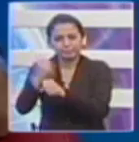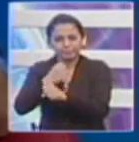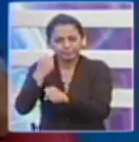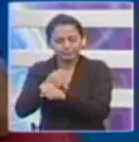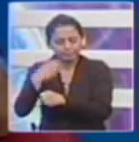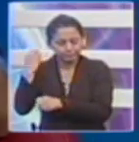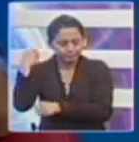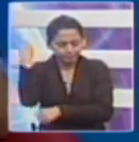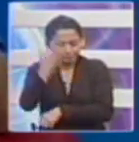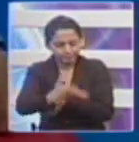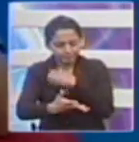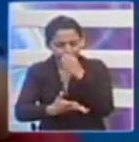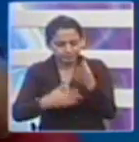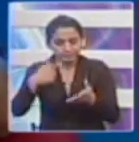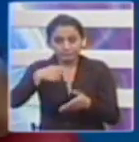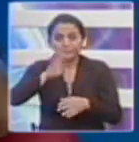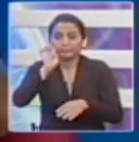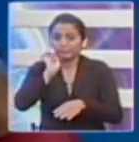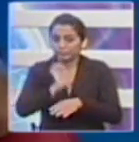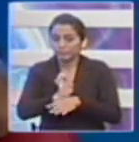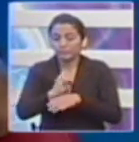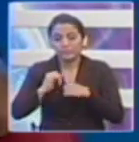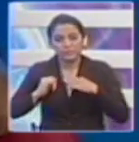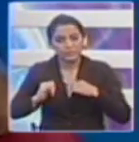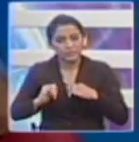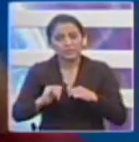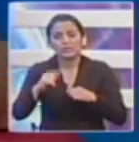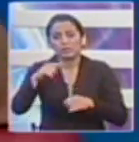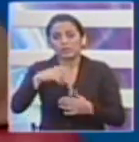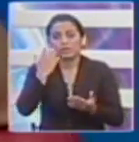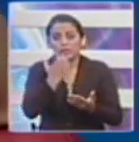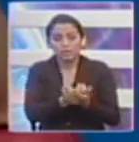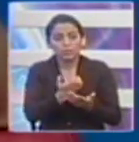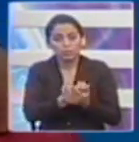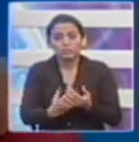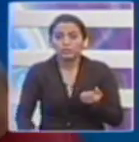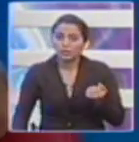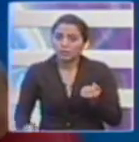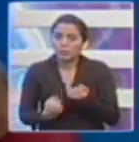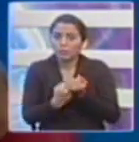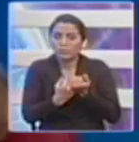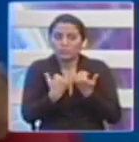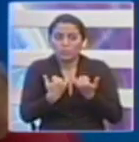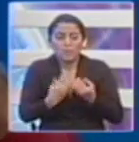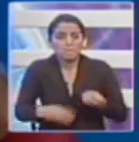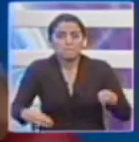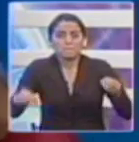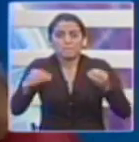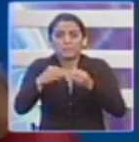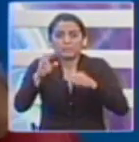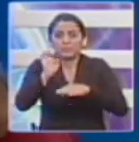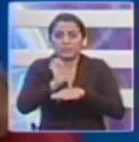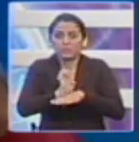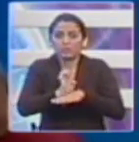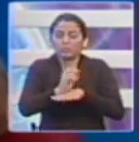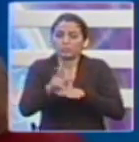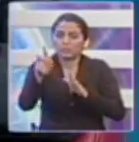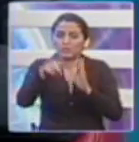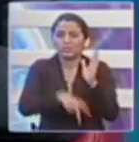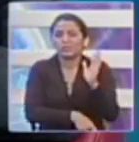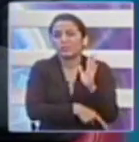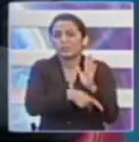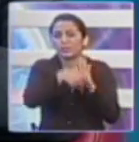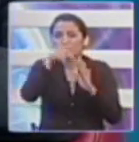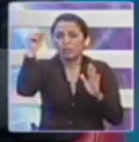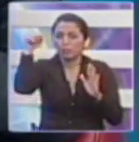no fue reconocido en su momento, seguimos siendo la segunda fuerza económica del país y hoy más cuando el país lo ha necesitado por las caídas del petróleo. ¿Cuál va a ser